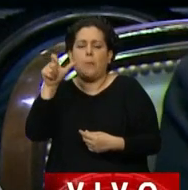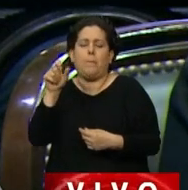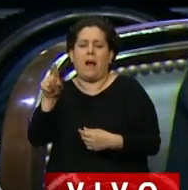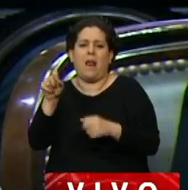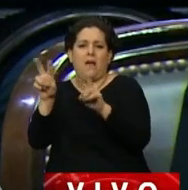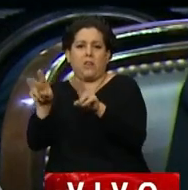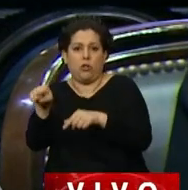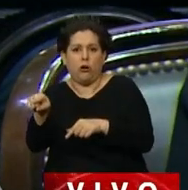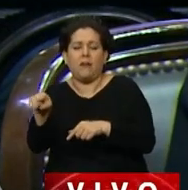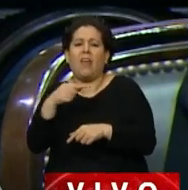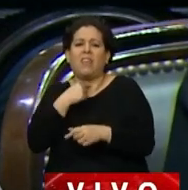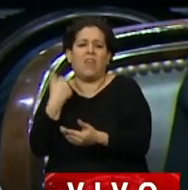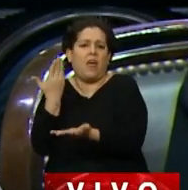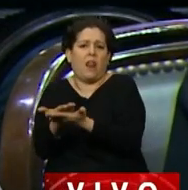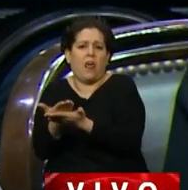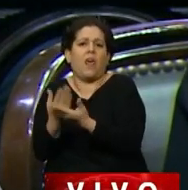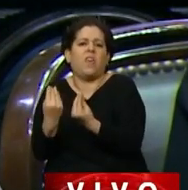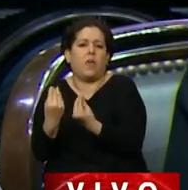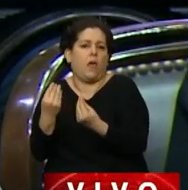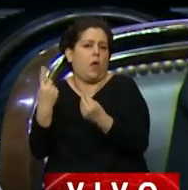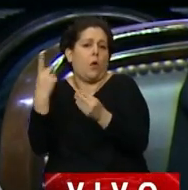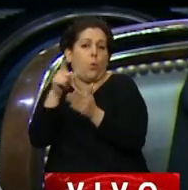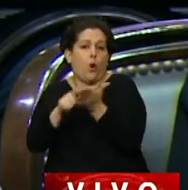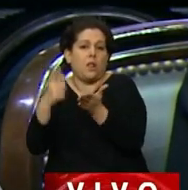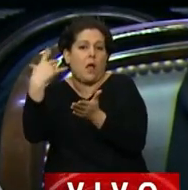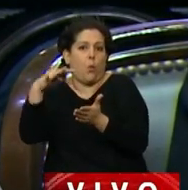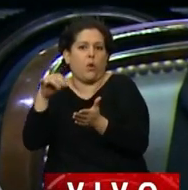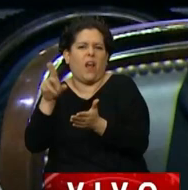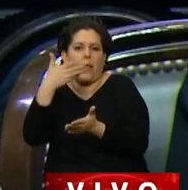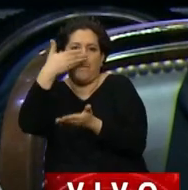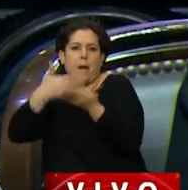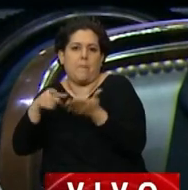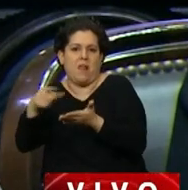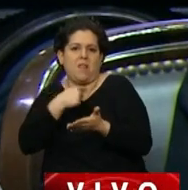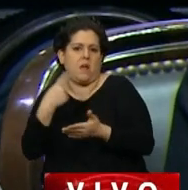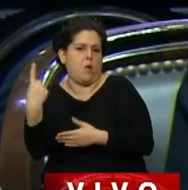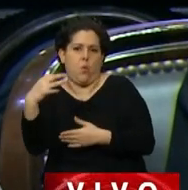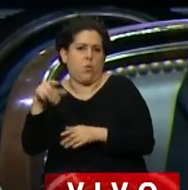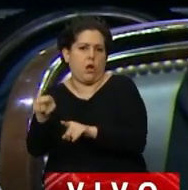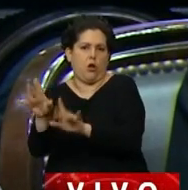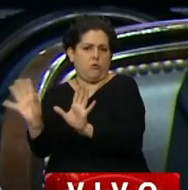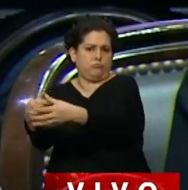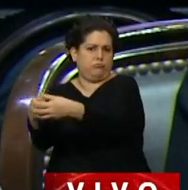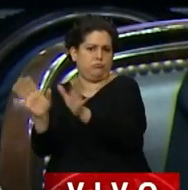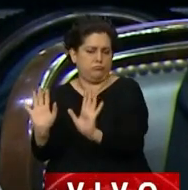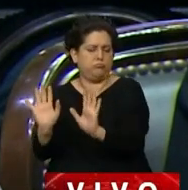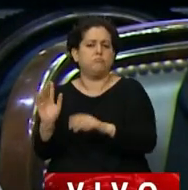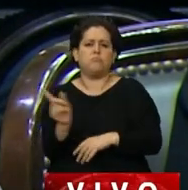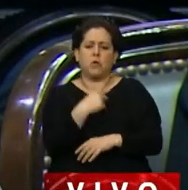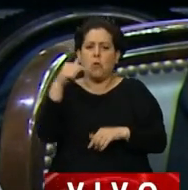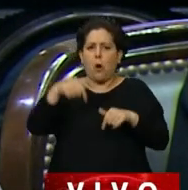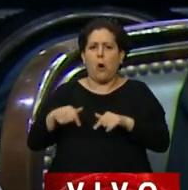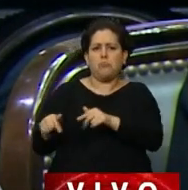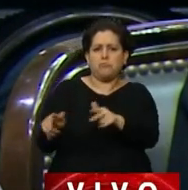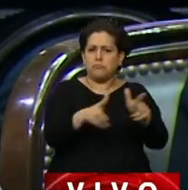proyectos que quieren ir al sistema de boleta única de papel. Esta discusión que hoy estamos dando,